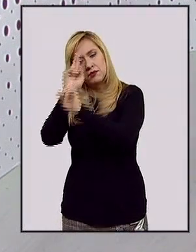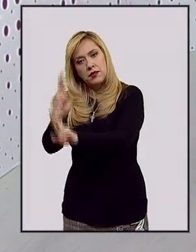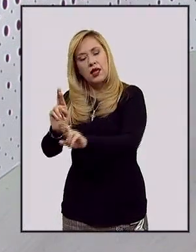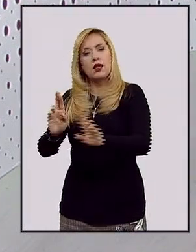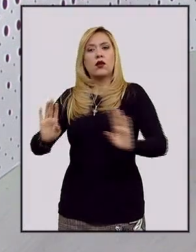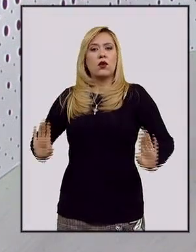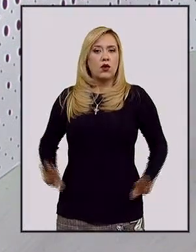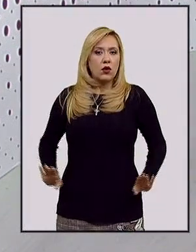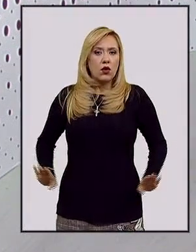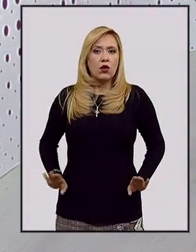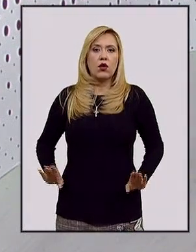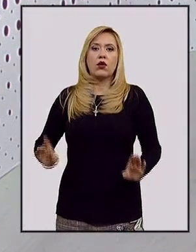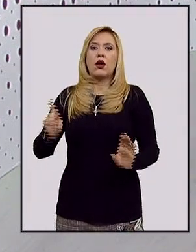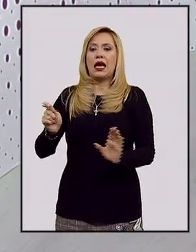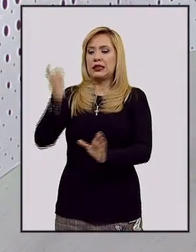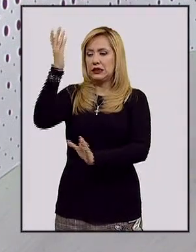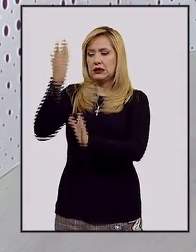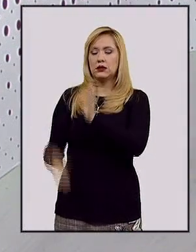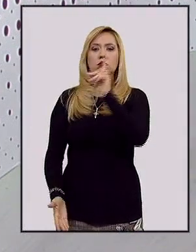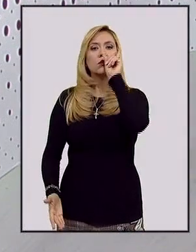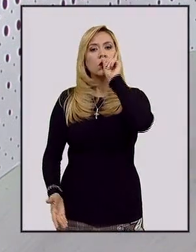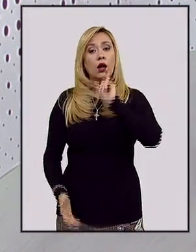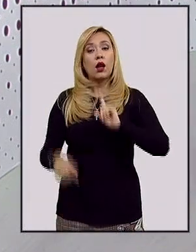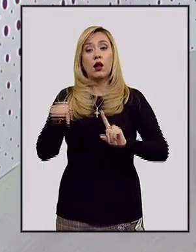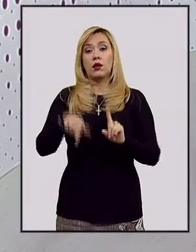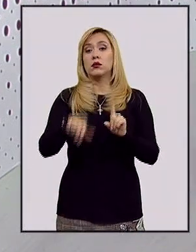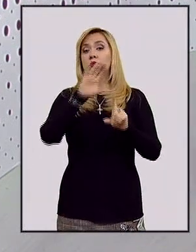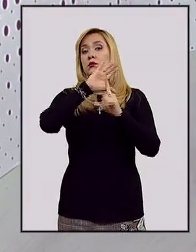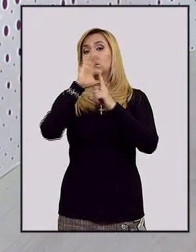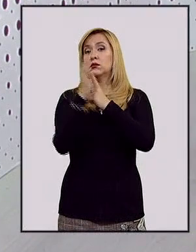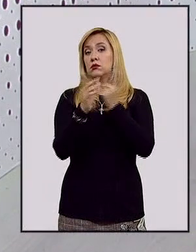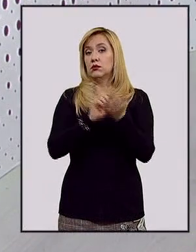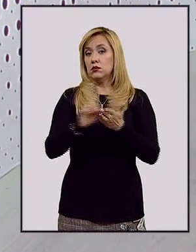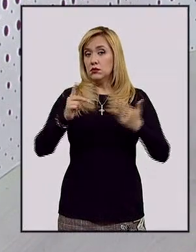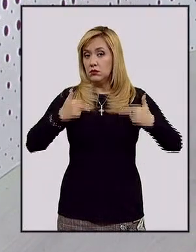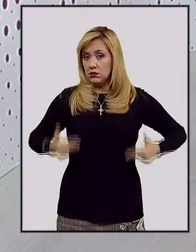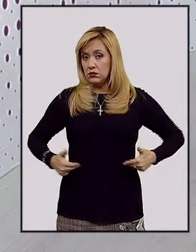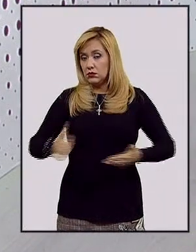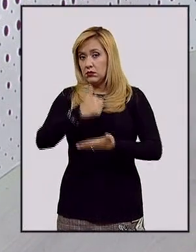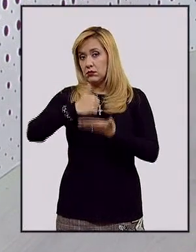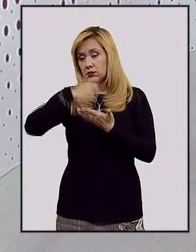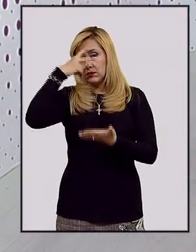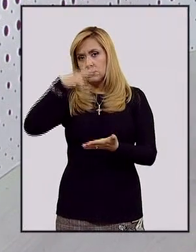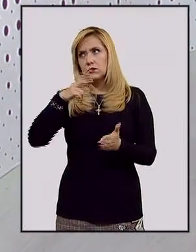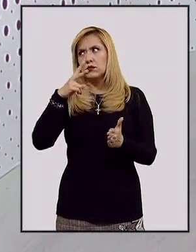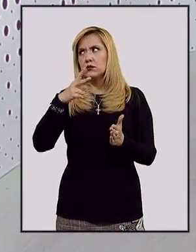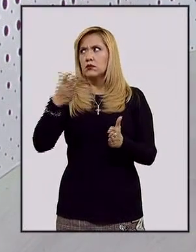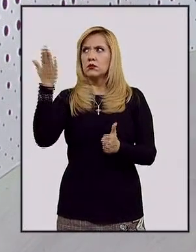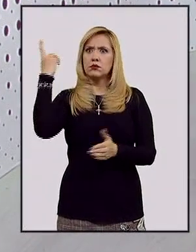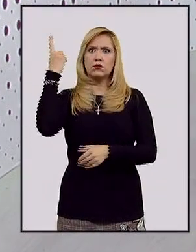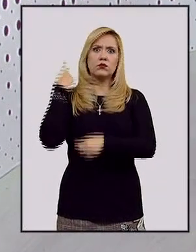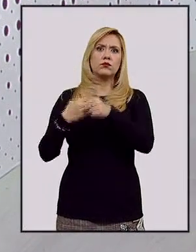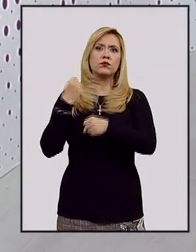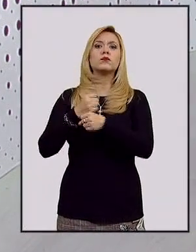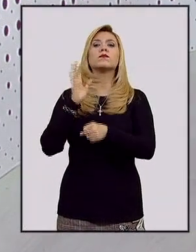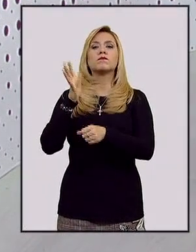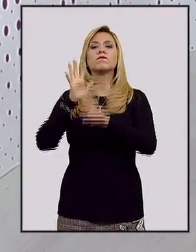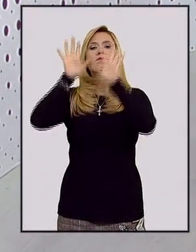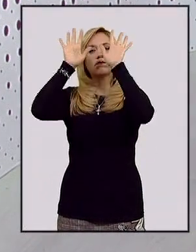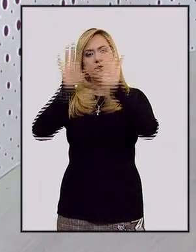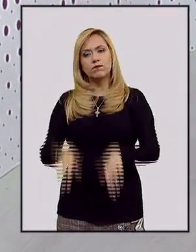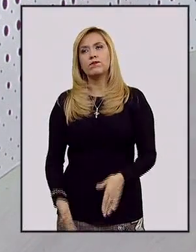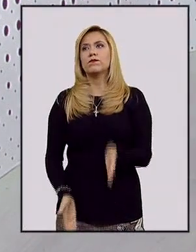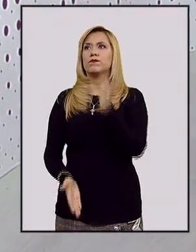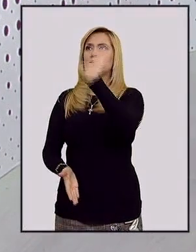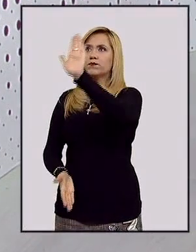mismo sentido, la Comisión de Derechos Humanos de la Ciudad de México el año pasado, en 2019, emitió también una recomendación en el